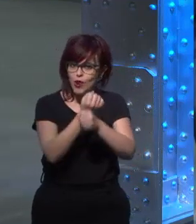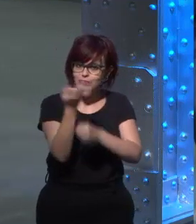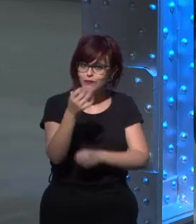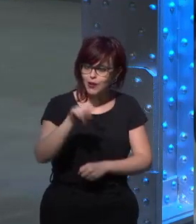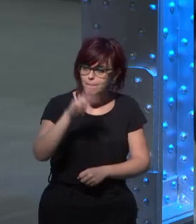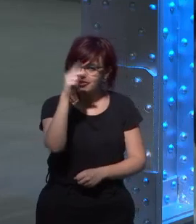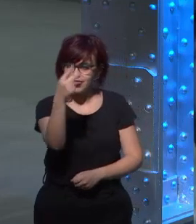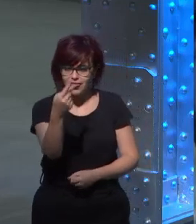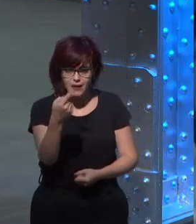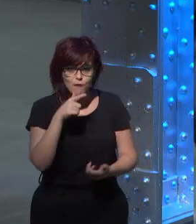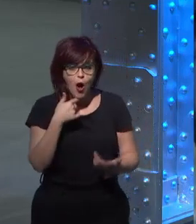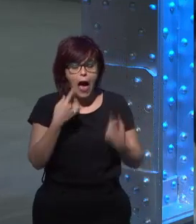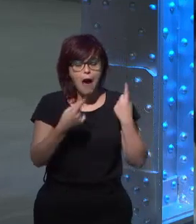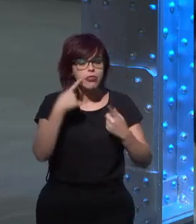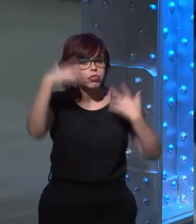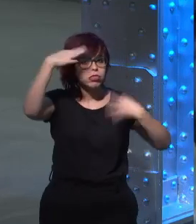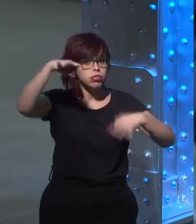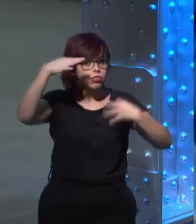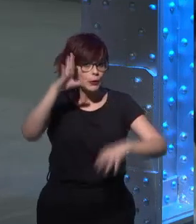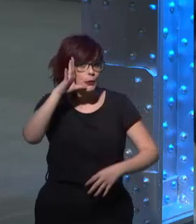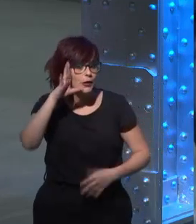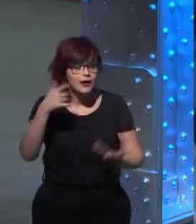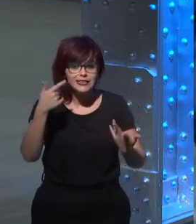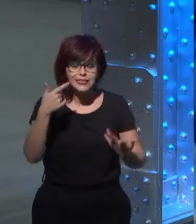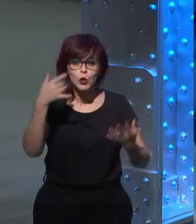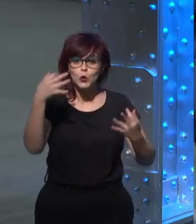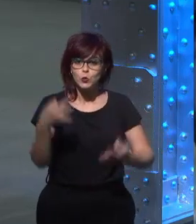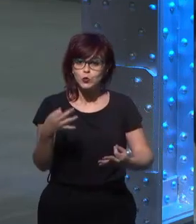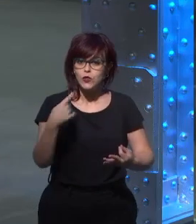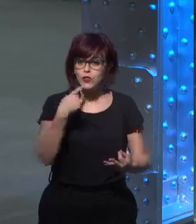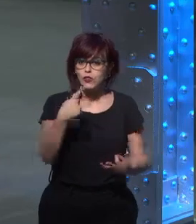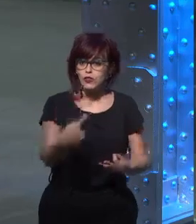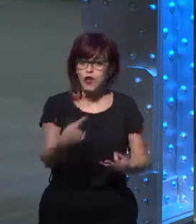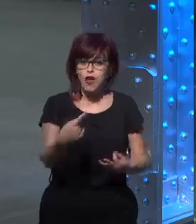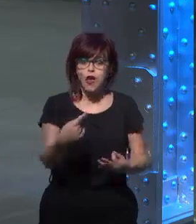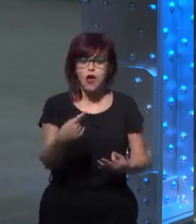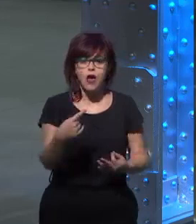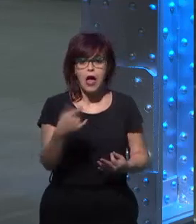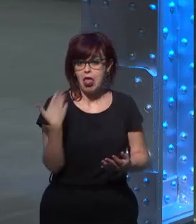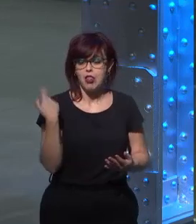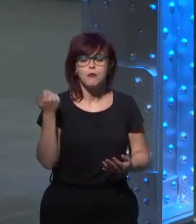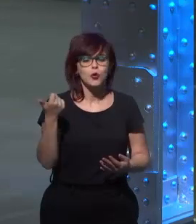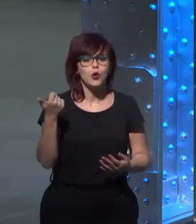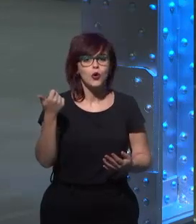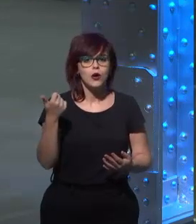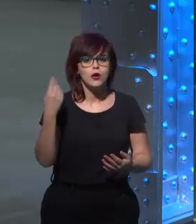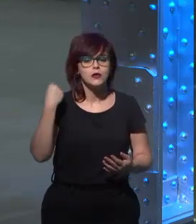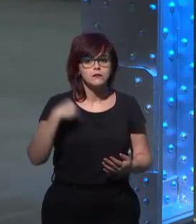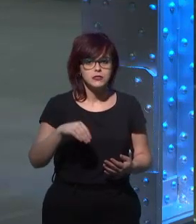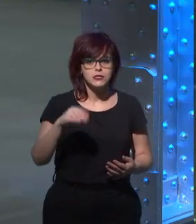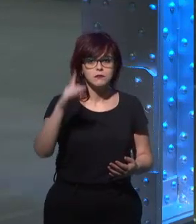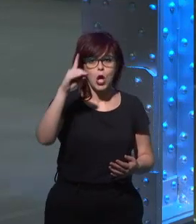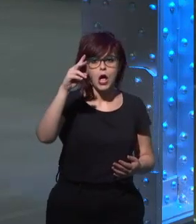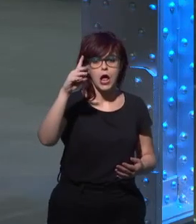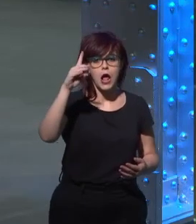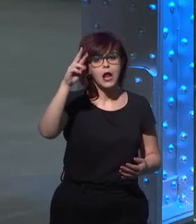de la que muchas veces no somos conscientes. Decía hace muy poco, un Rastad Research